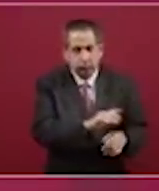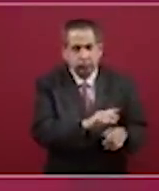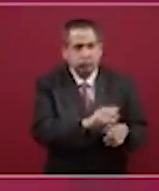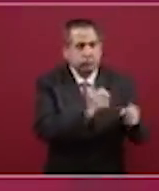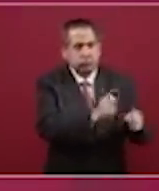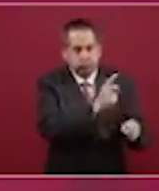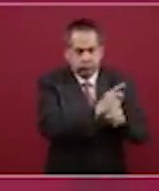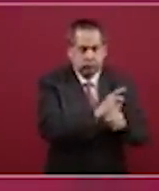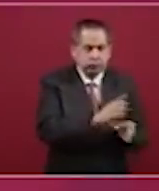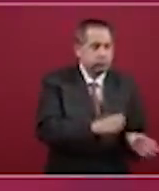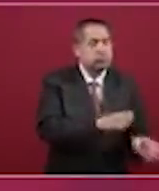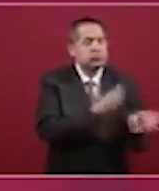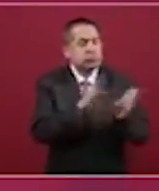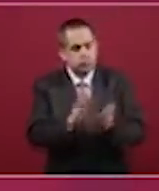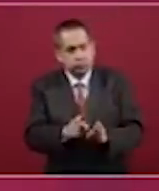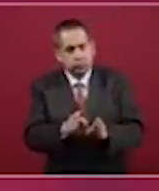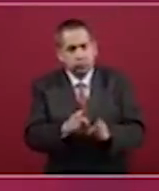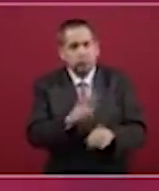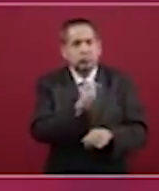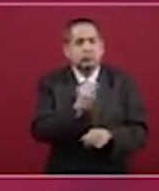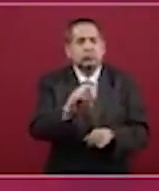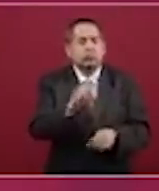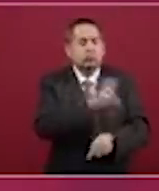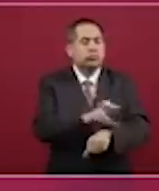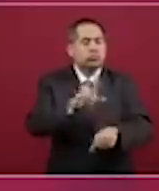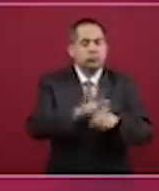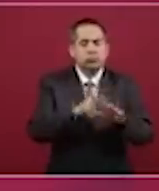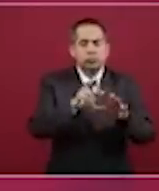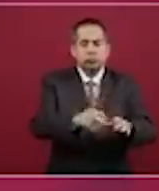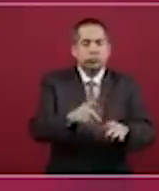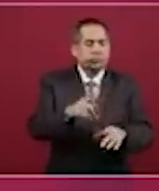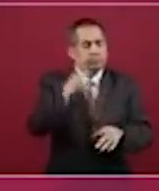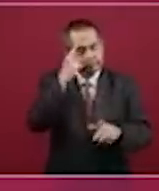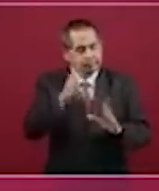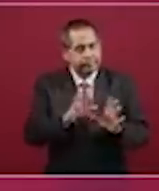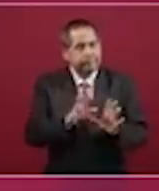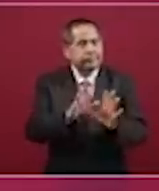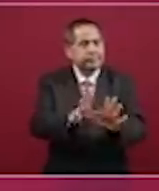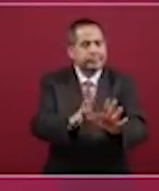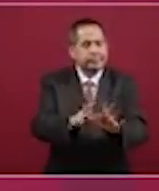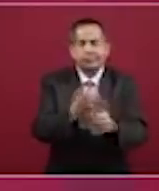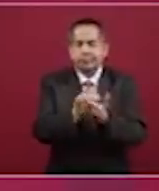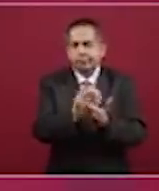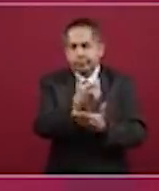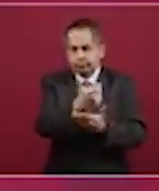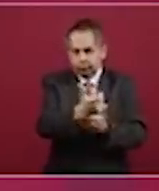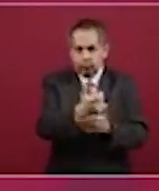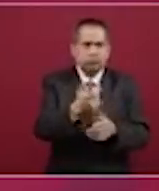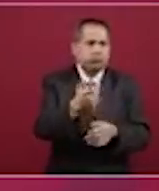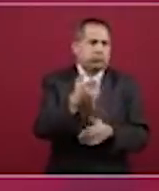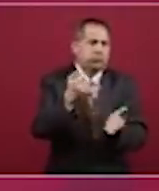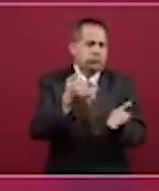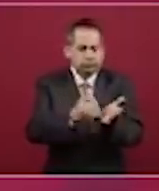y seguridad, otro subcoordinador para el gabinete de Economía,